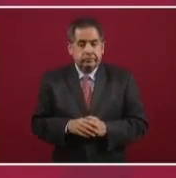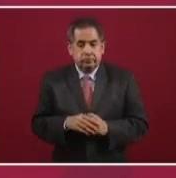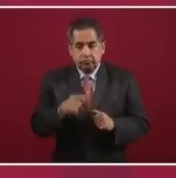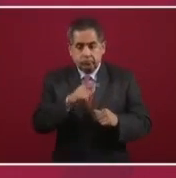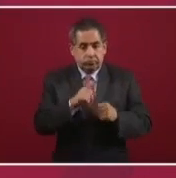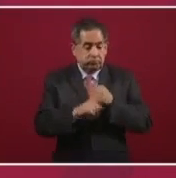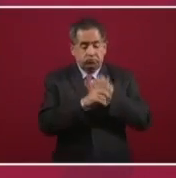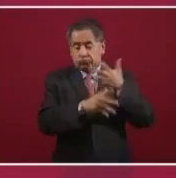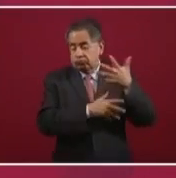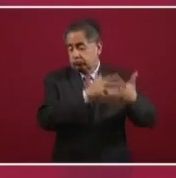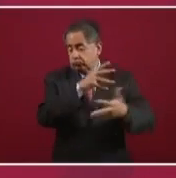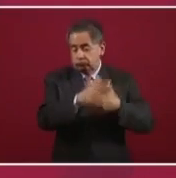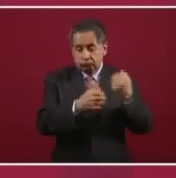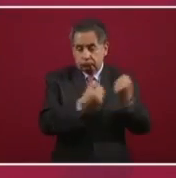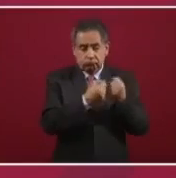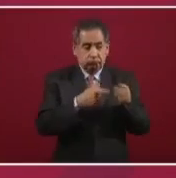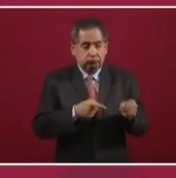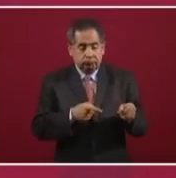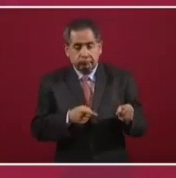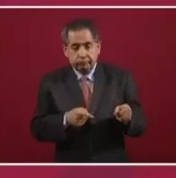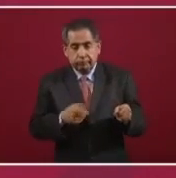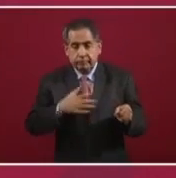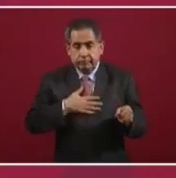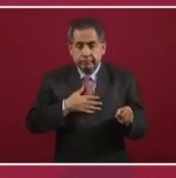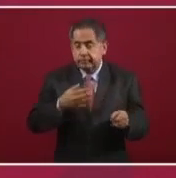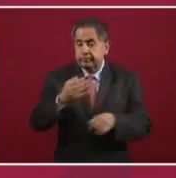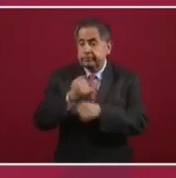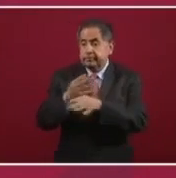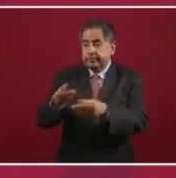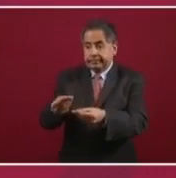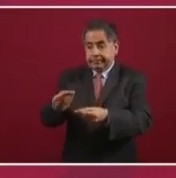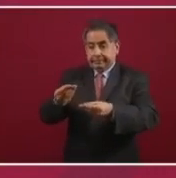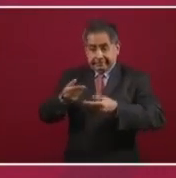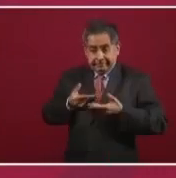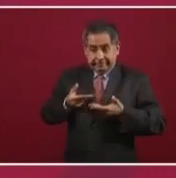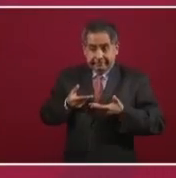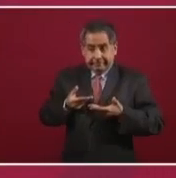generado este conflicto y me informan